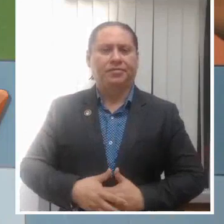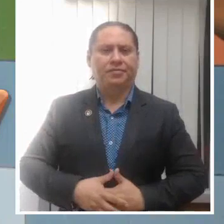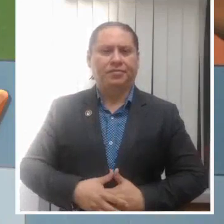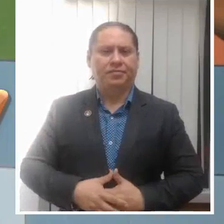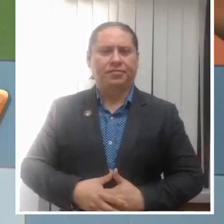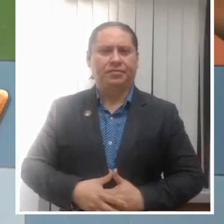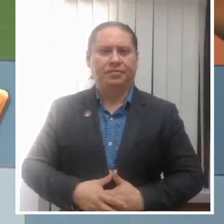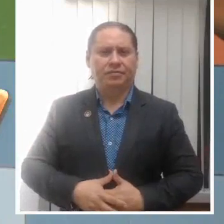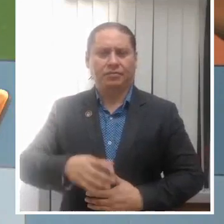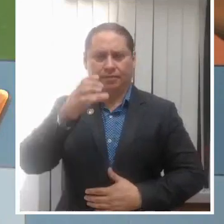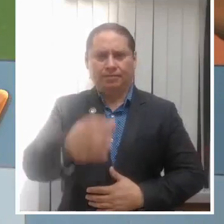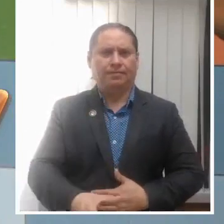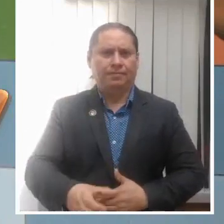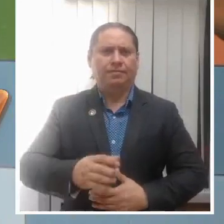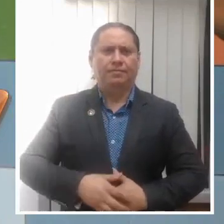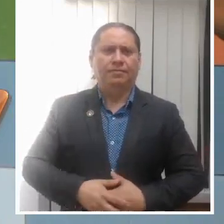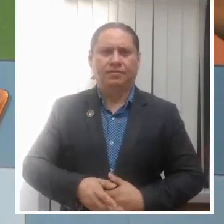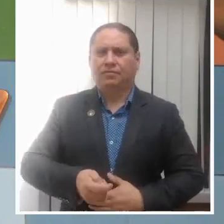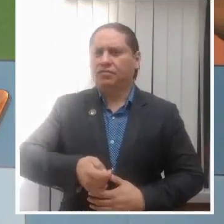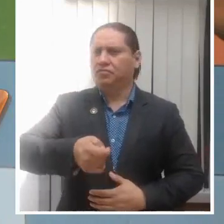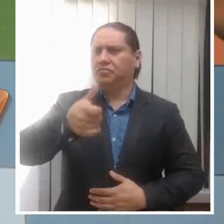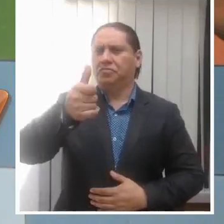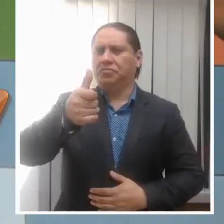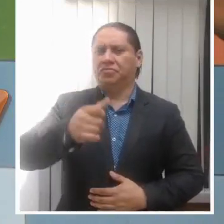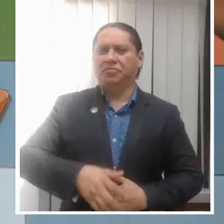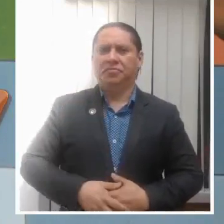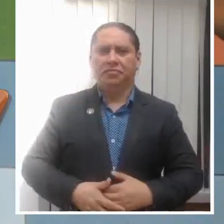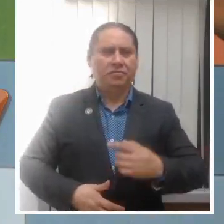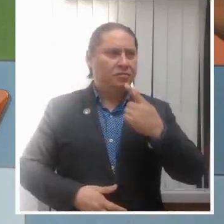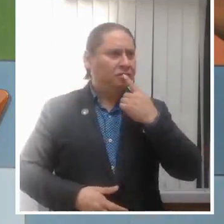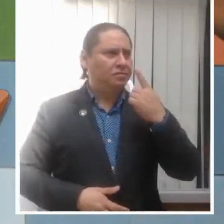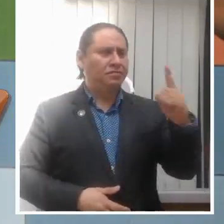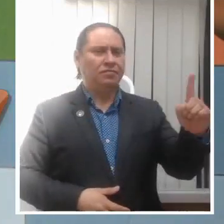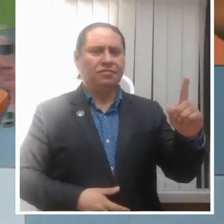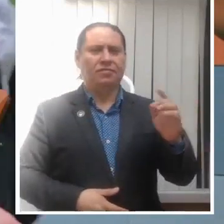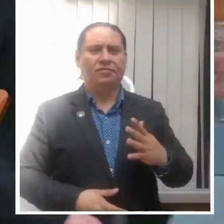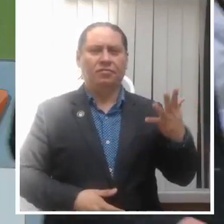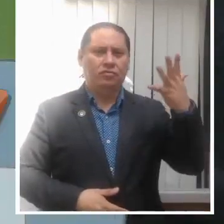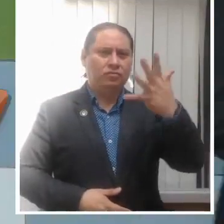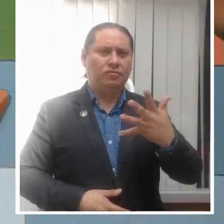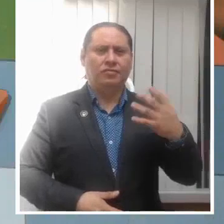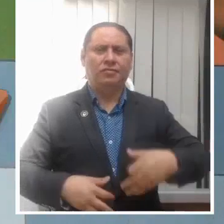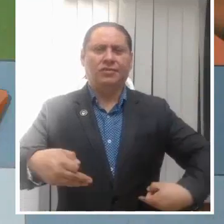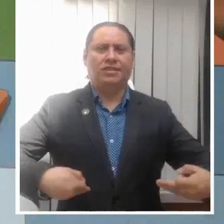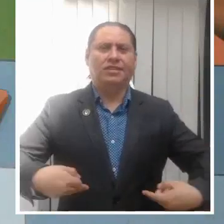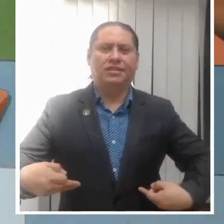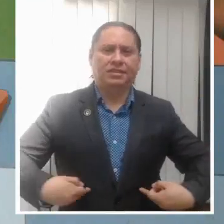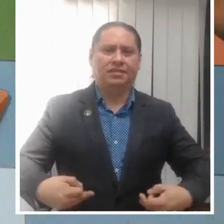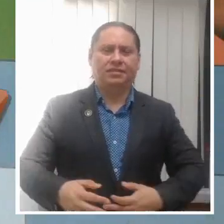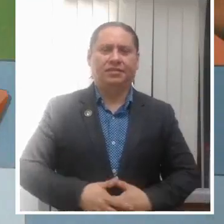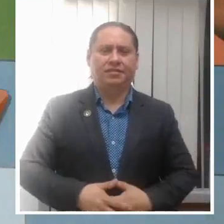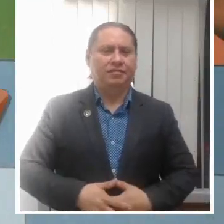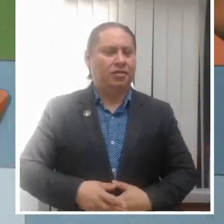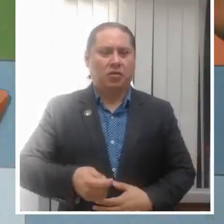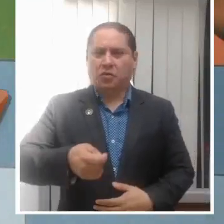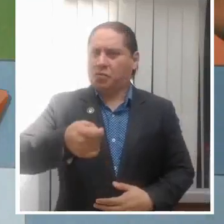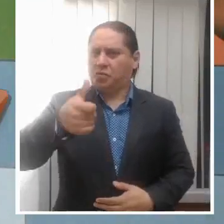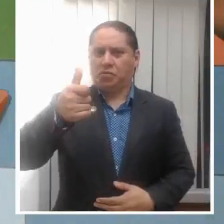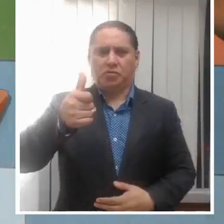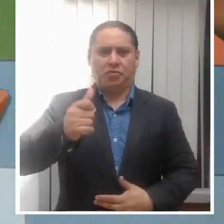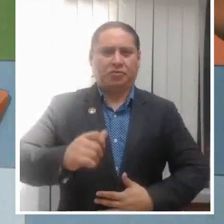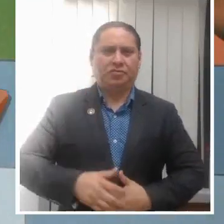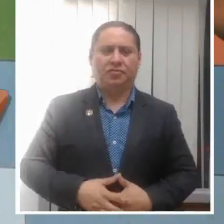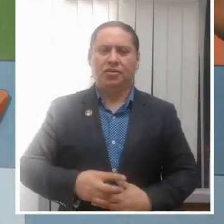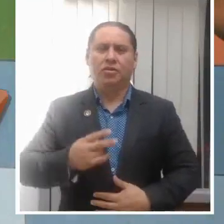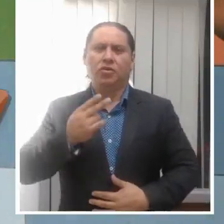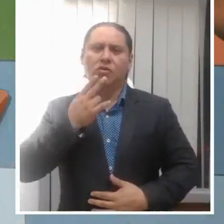Ciertamente, no es la primera vez que la denuncia se disfraza en el teatro. No es la primera vez que